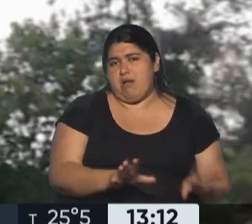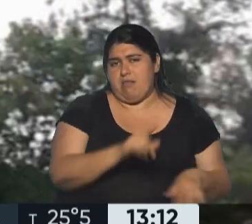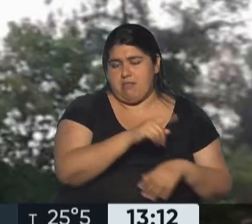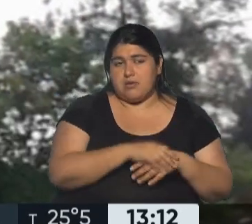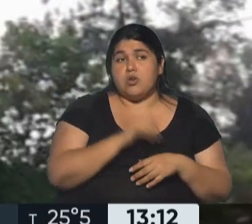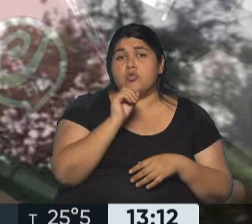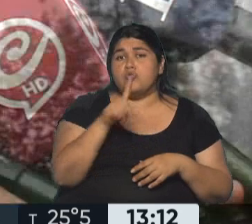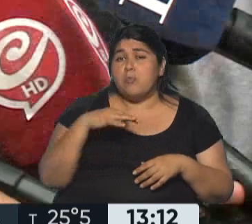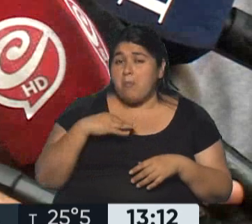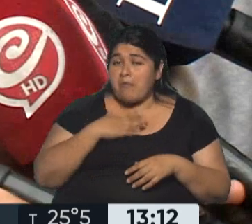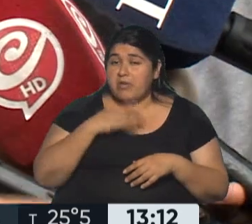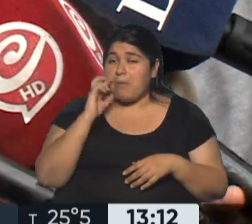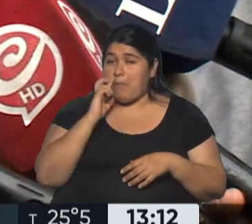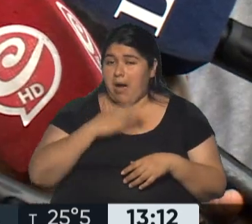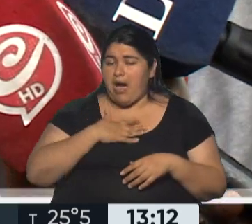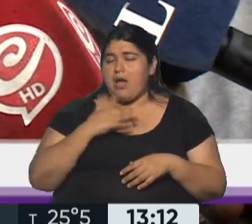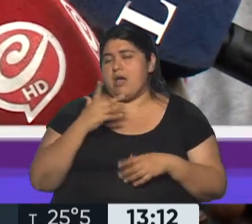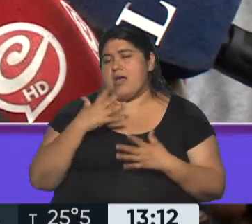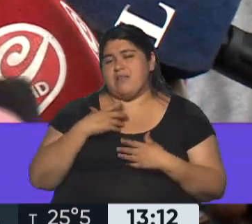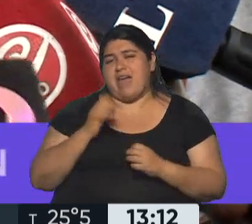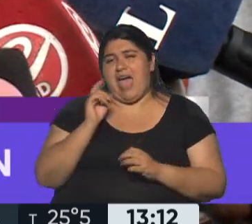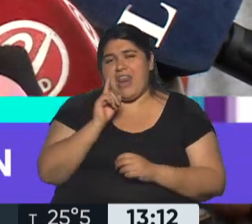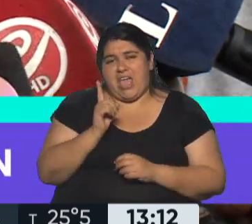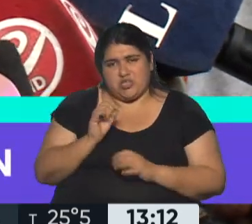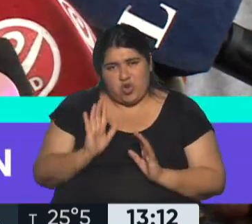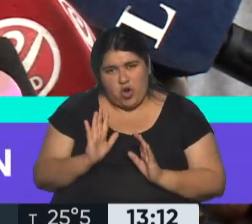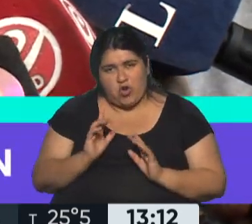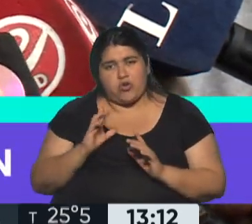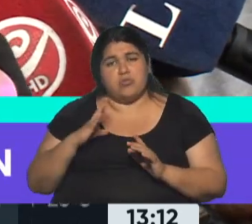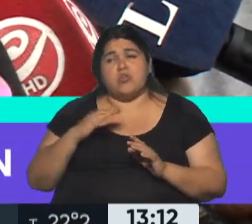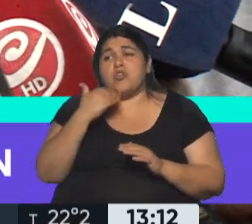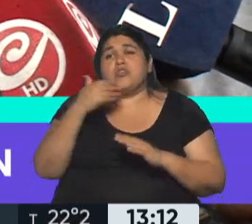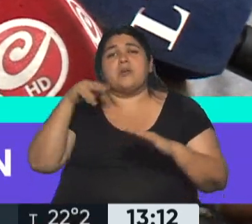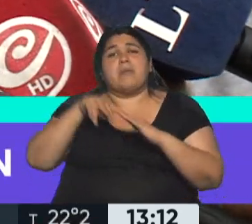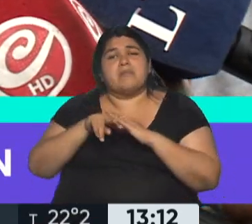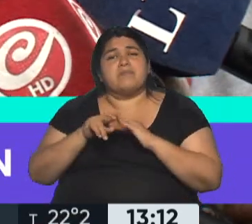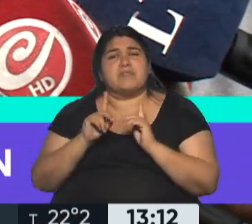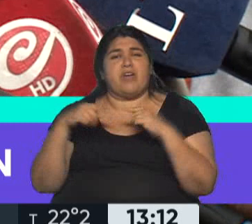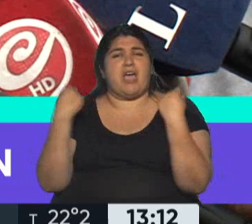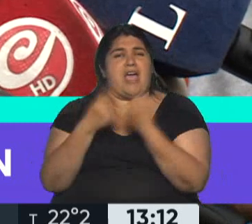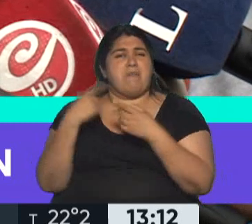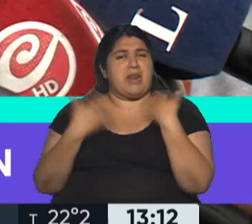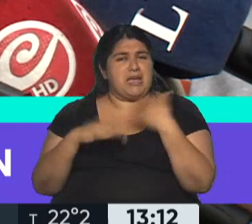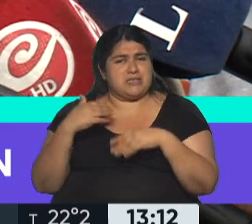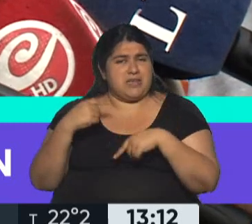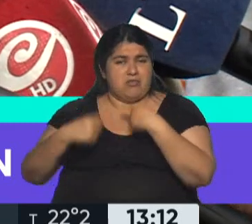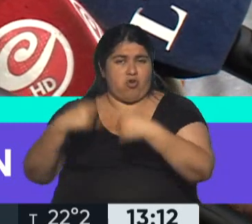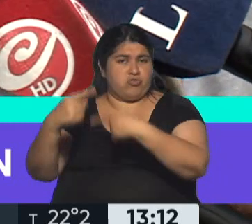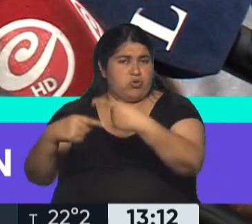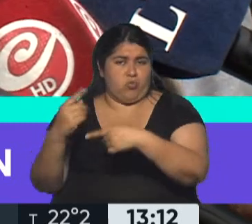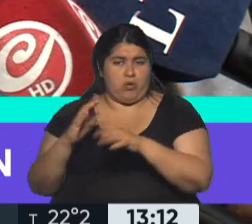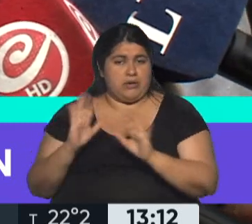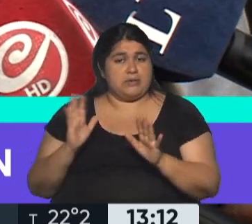su vida todavía corre riesgo. No se puede saber hasta cuándo va a estar internado en la unidad de terapia intensiva, pero bueno, que